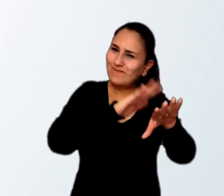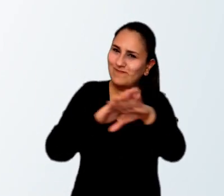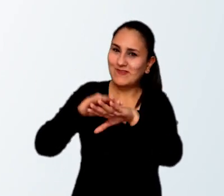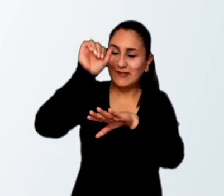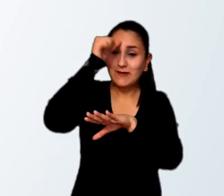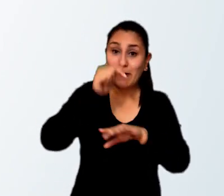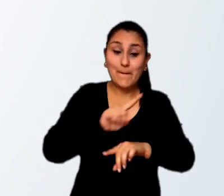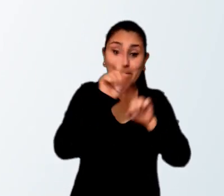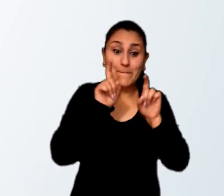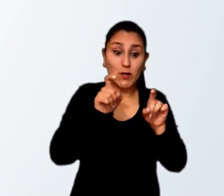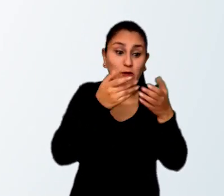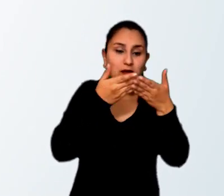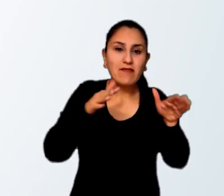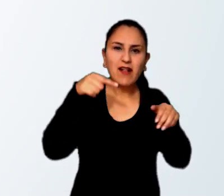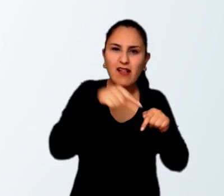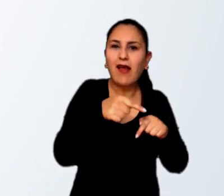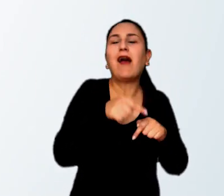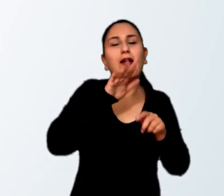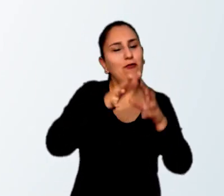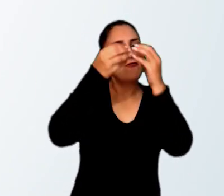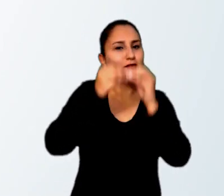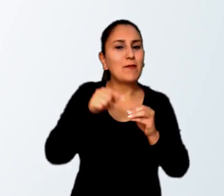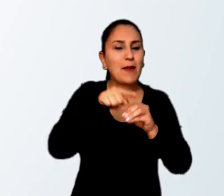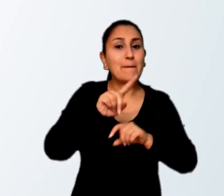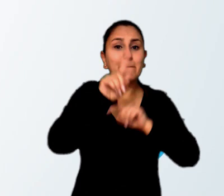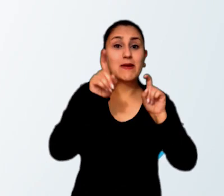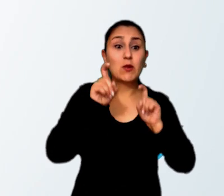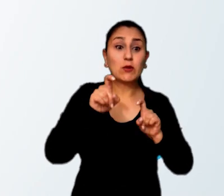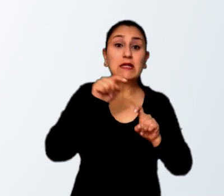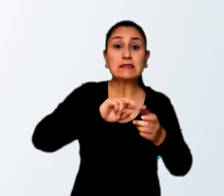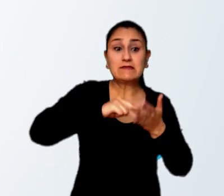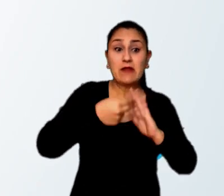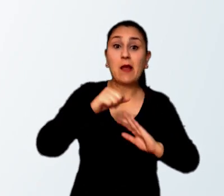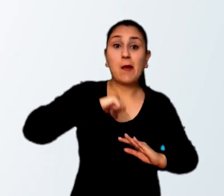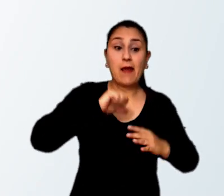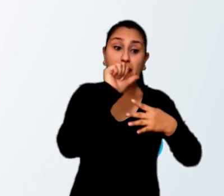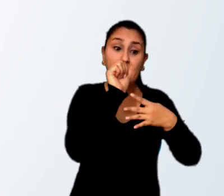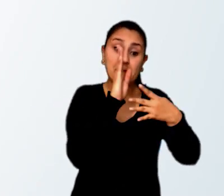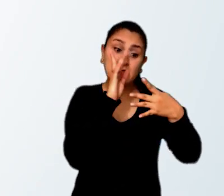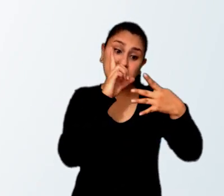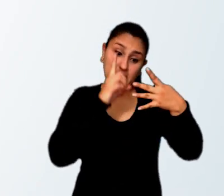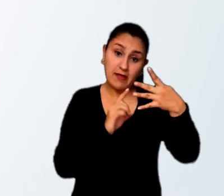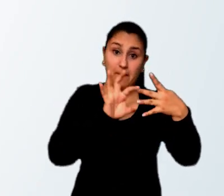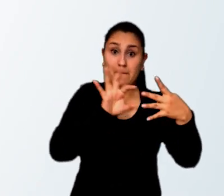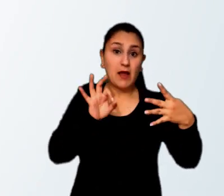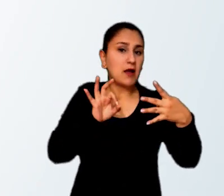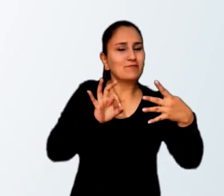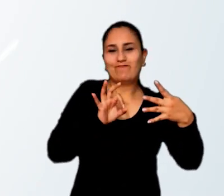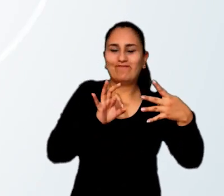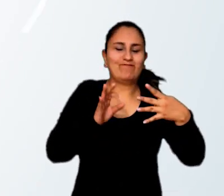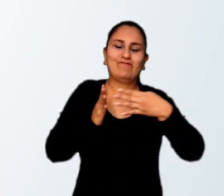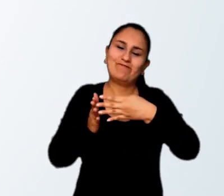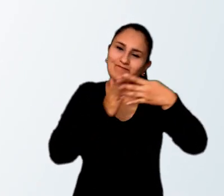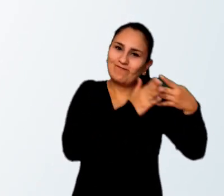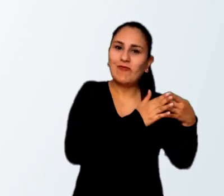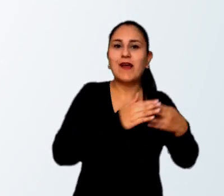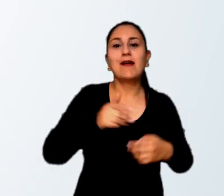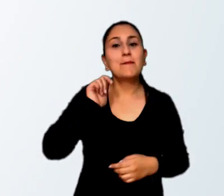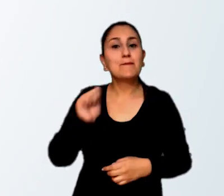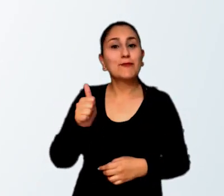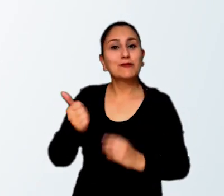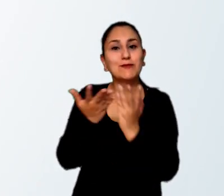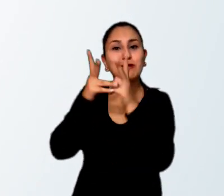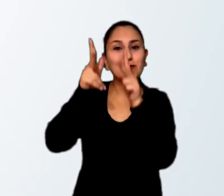una pregunta abierta es un tipo de pregunta que no tiene respuesta de selección múltiple sino que en su lugar se requiere que el